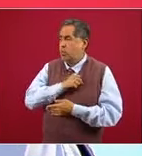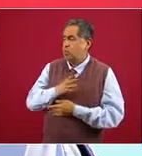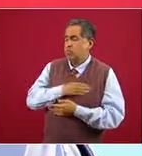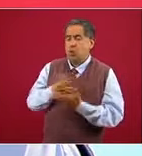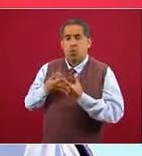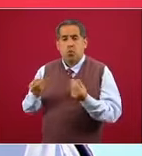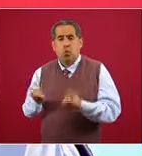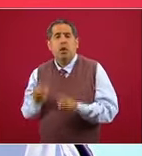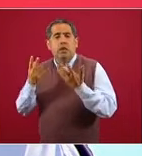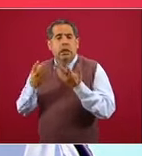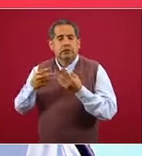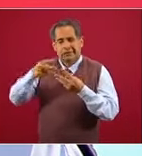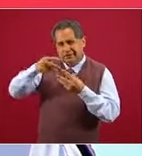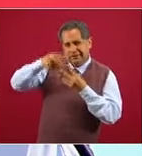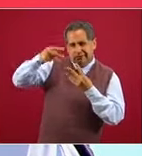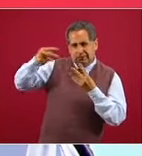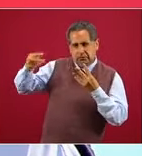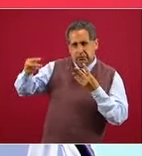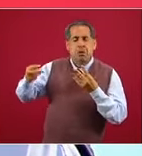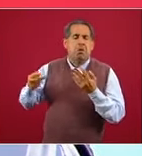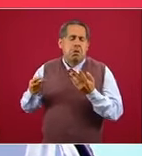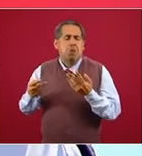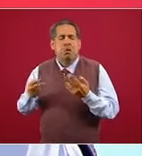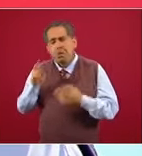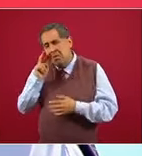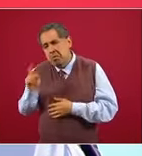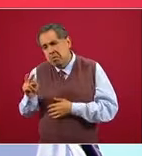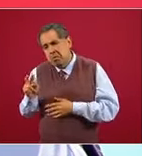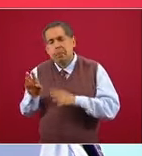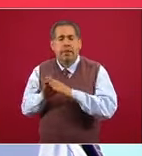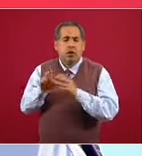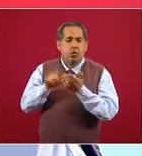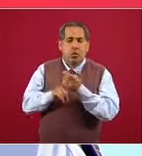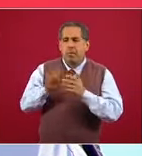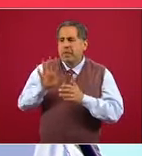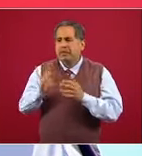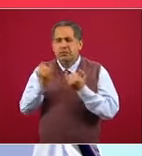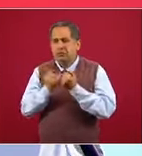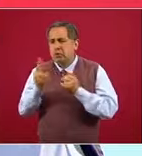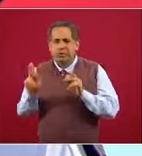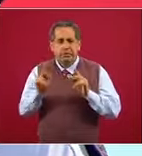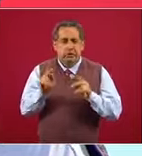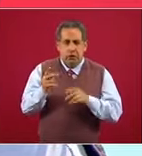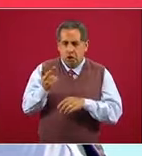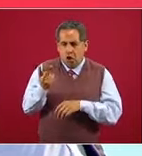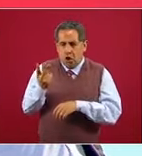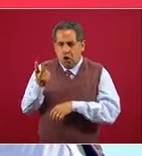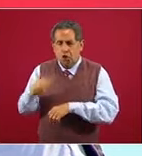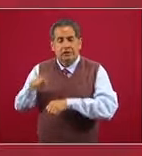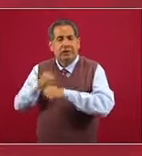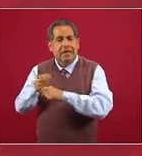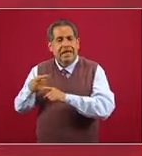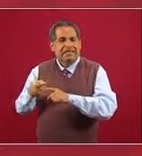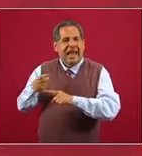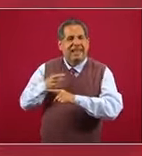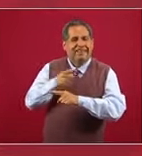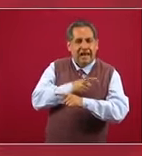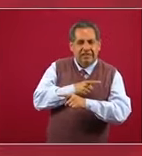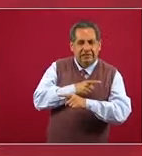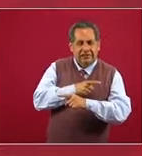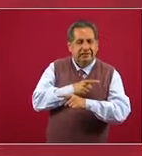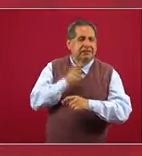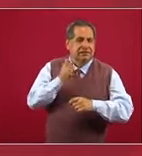precisamente, o normalmente tiende a comportarse, como bien lo observó, como un espejo 2 semanas hacia atrás de cómo se